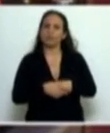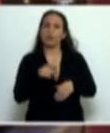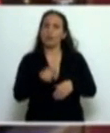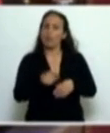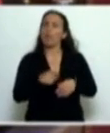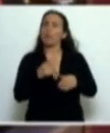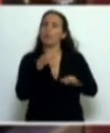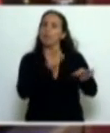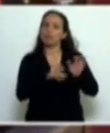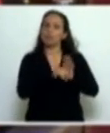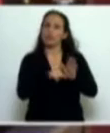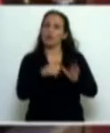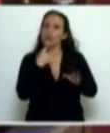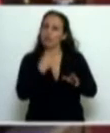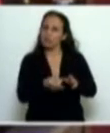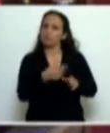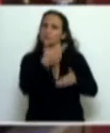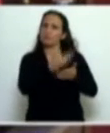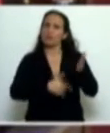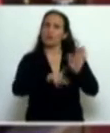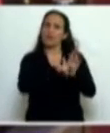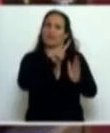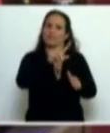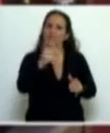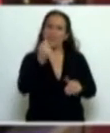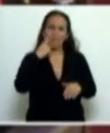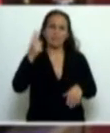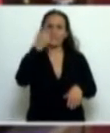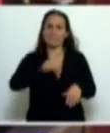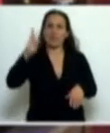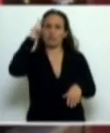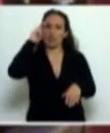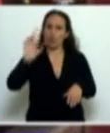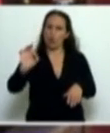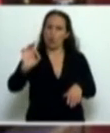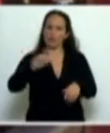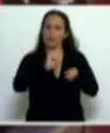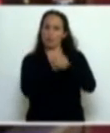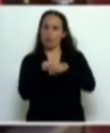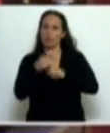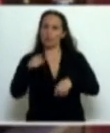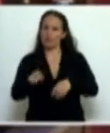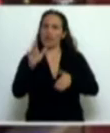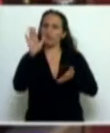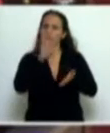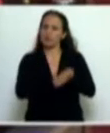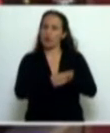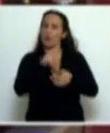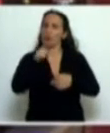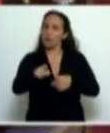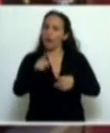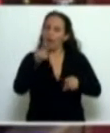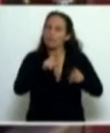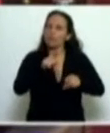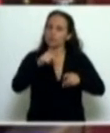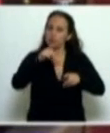por el cual se modifica la ley 26.190 sobre el régimen de fomento nacional para